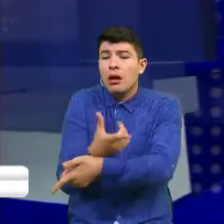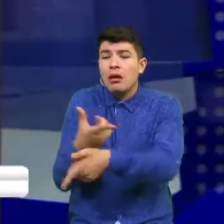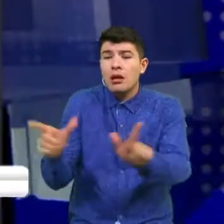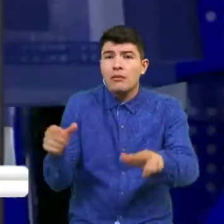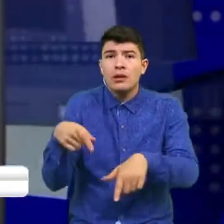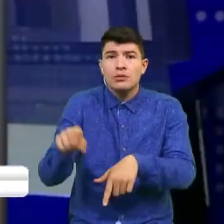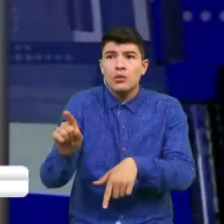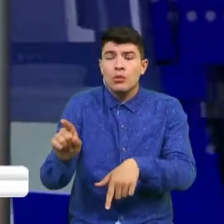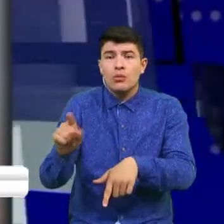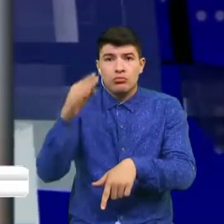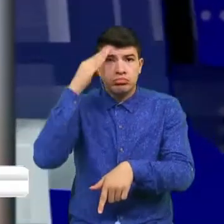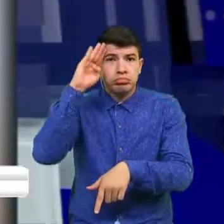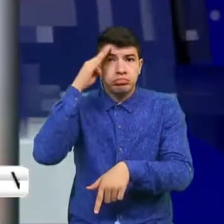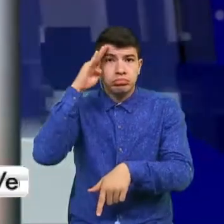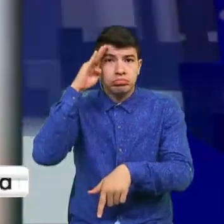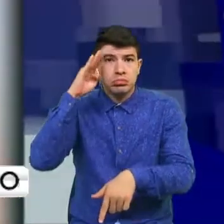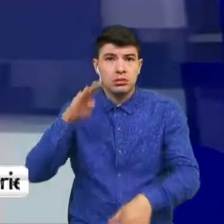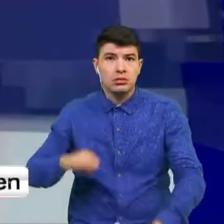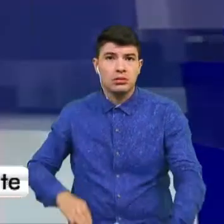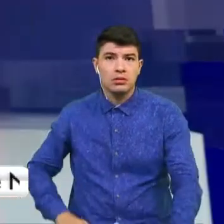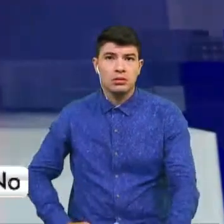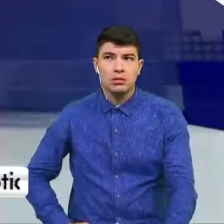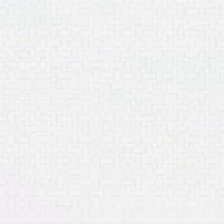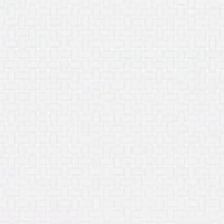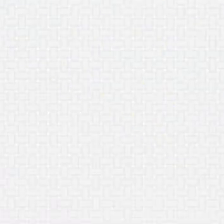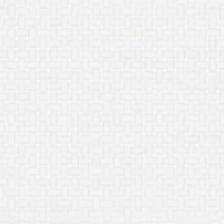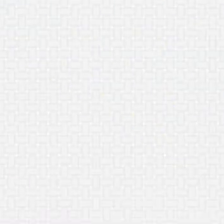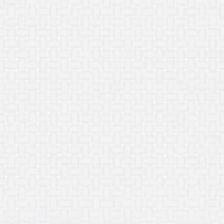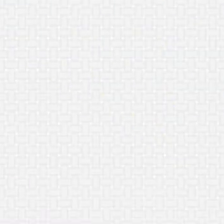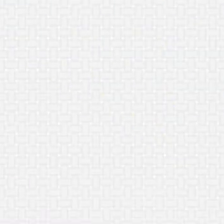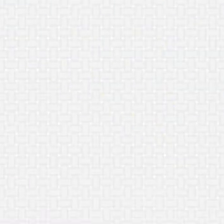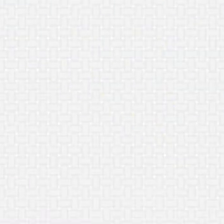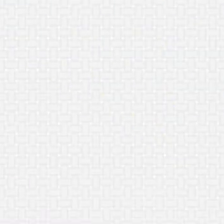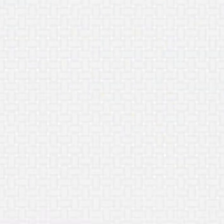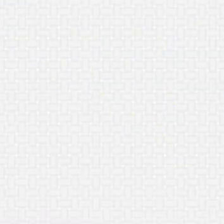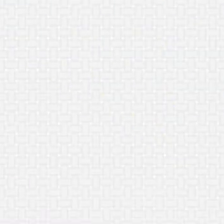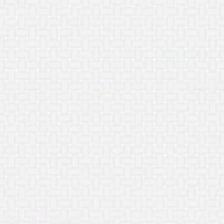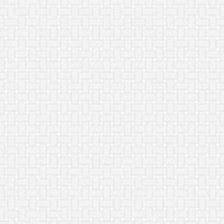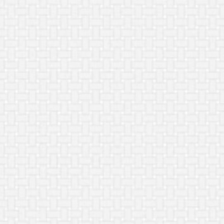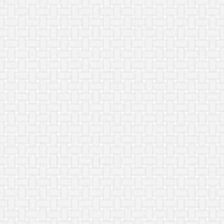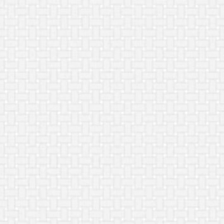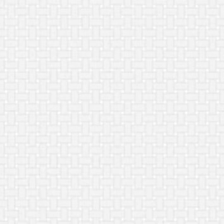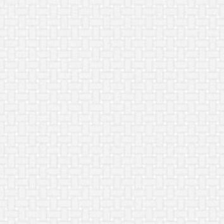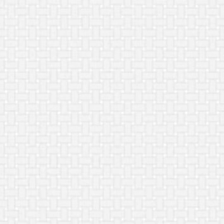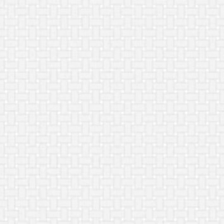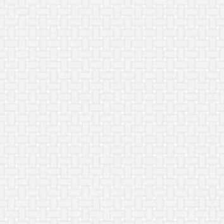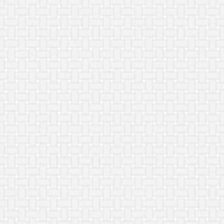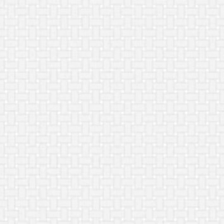libertad por las autoridades. Canaltro.com